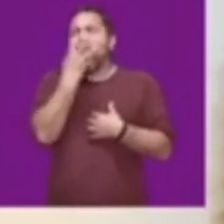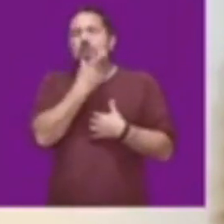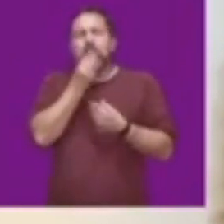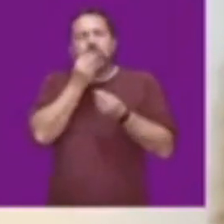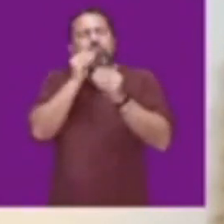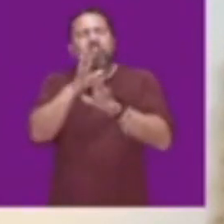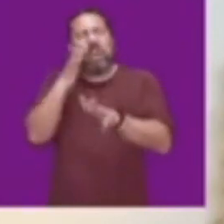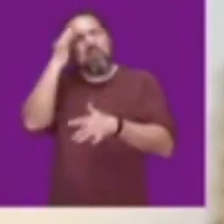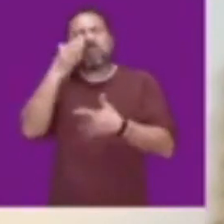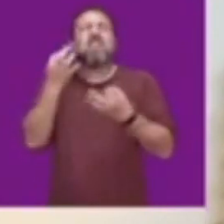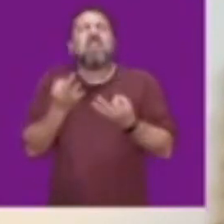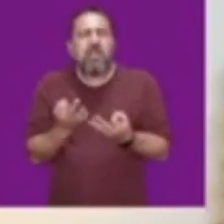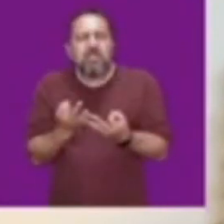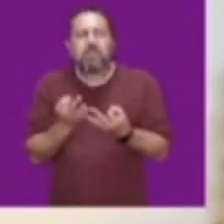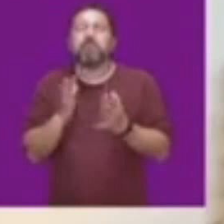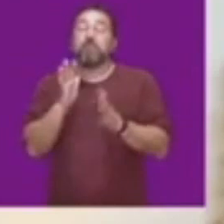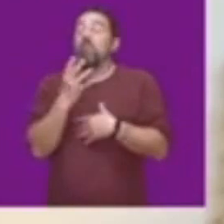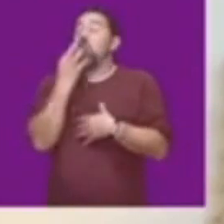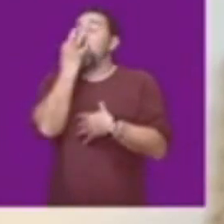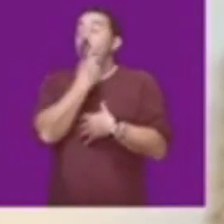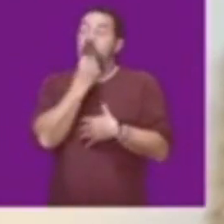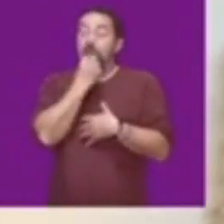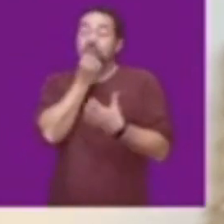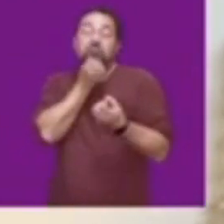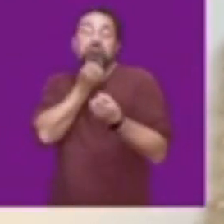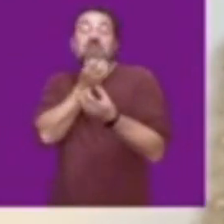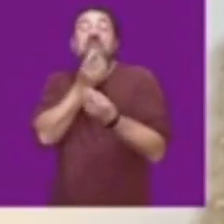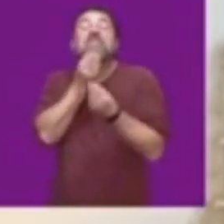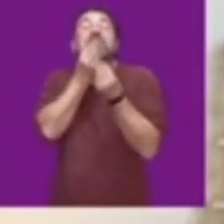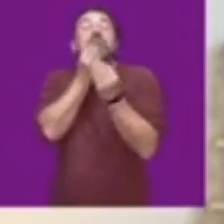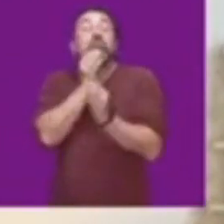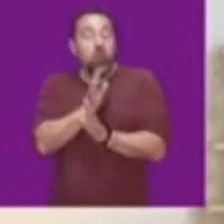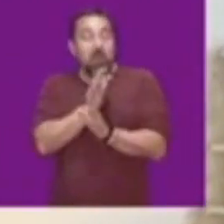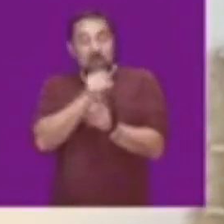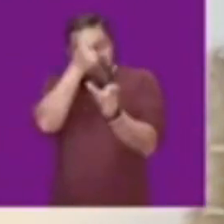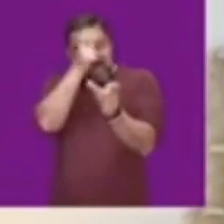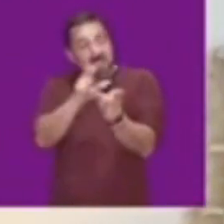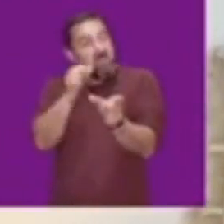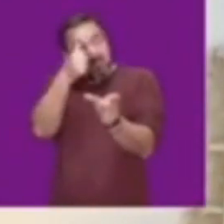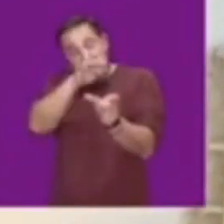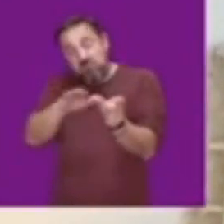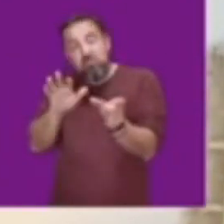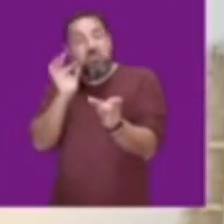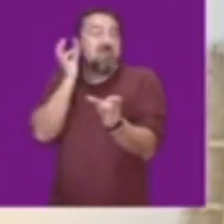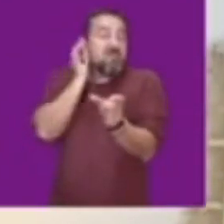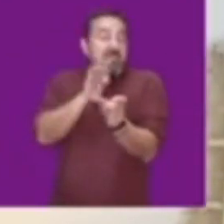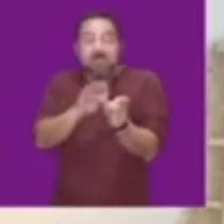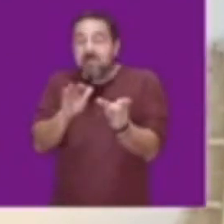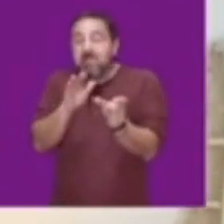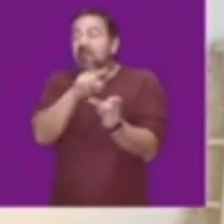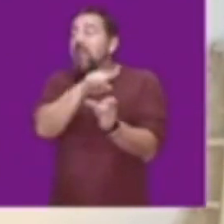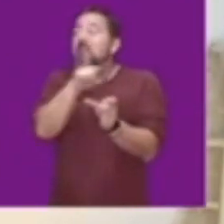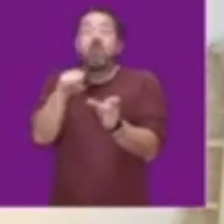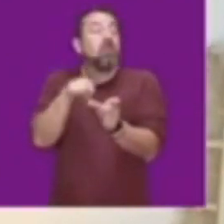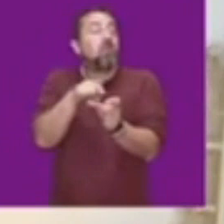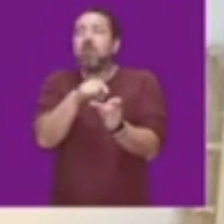ilusión? Son cuentos que cuentan historias de niños y de niñas que tienen